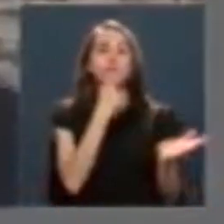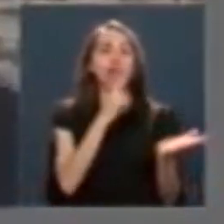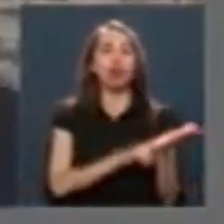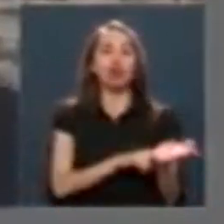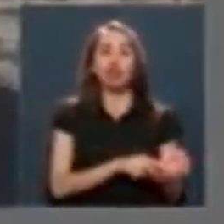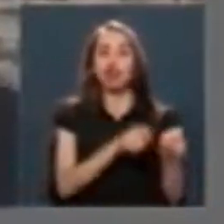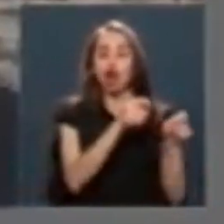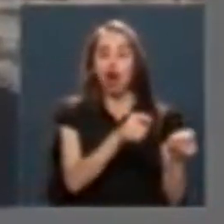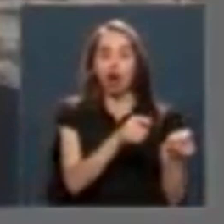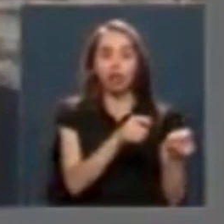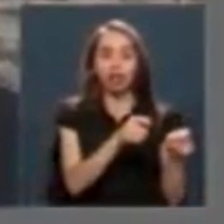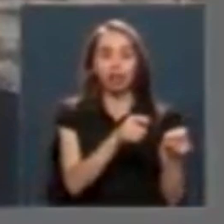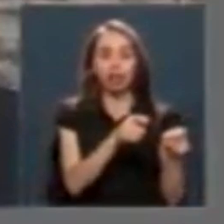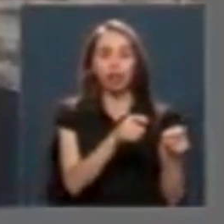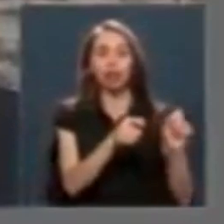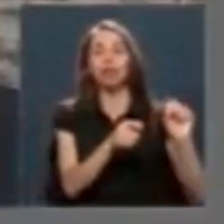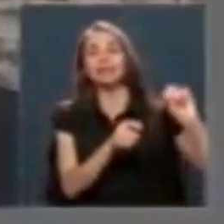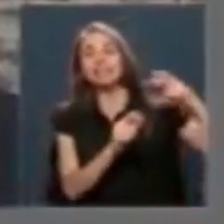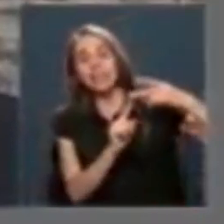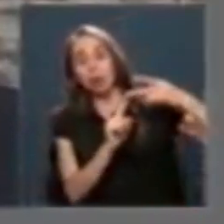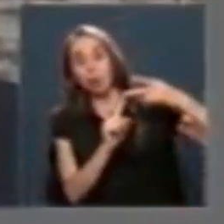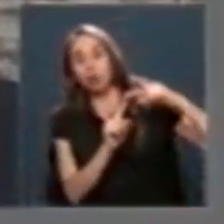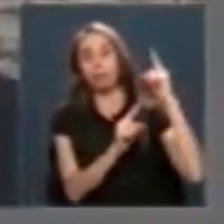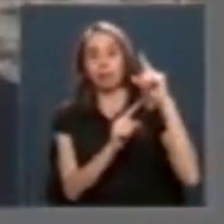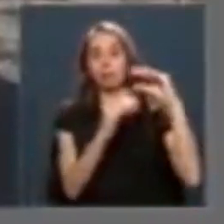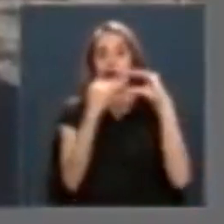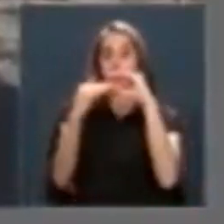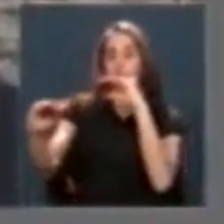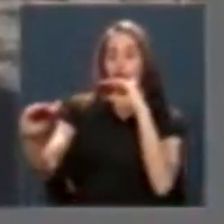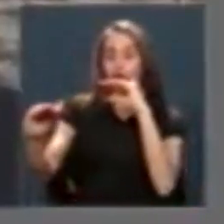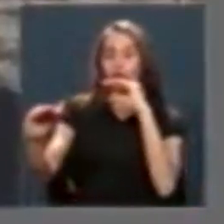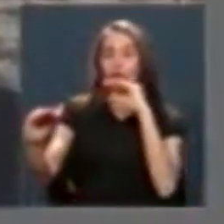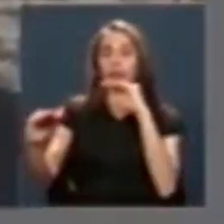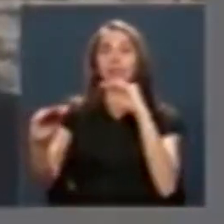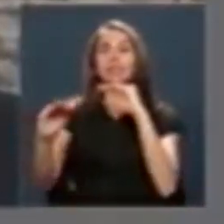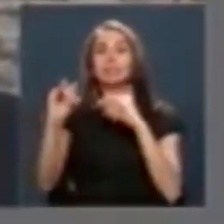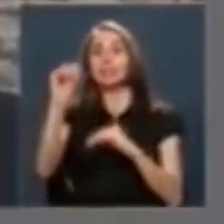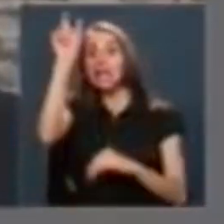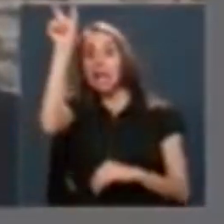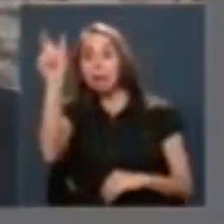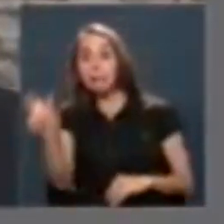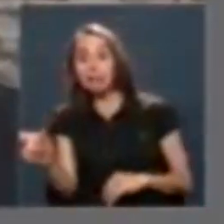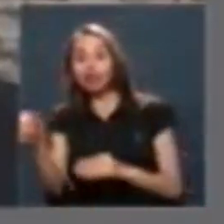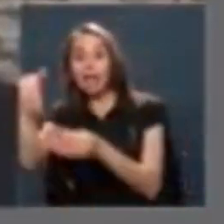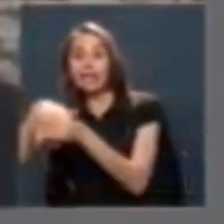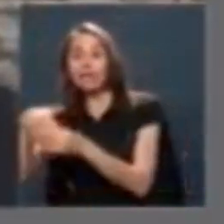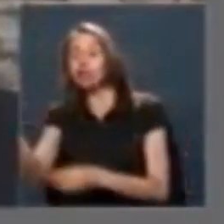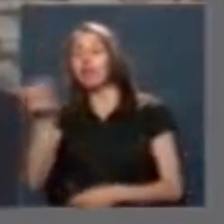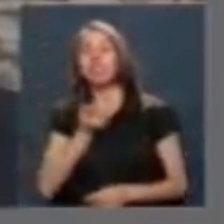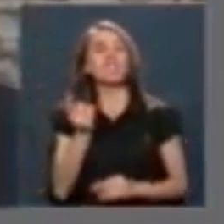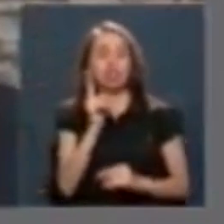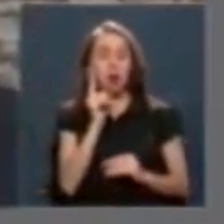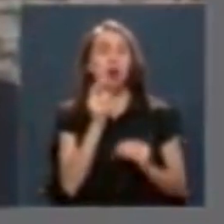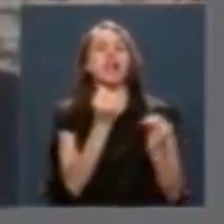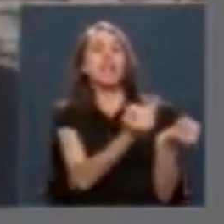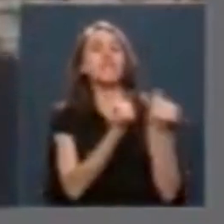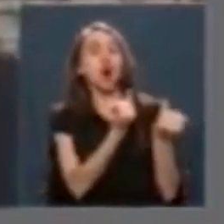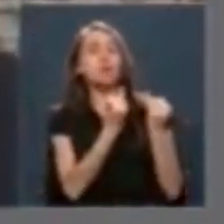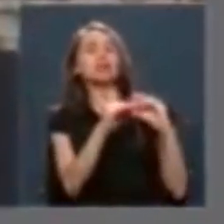comunicación de manera subsidiaria, si es que así lo manifiesta el elector, facilita